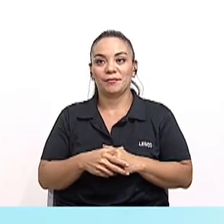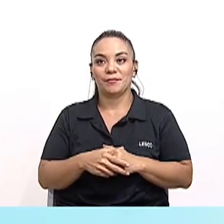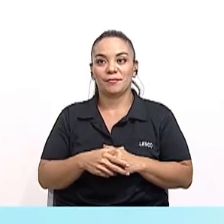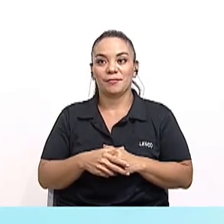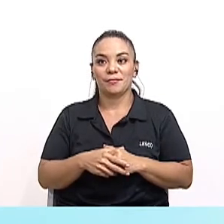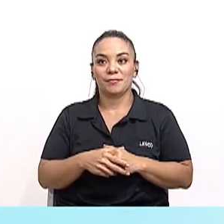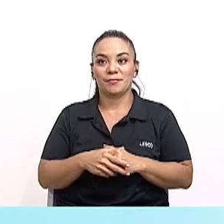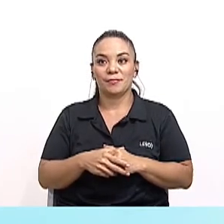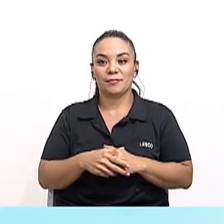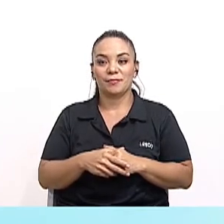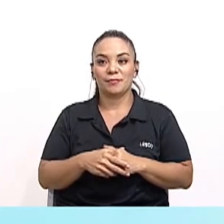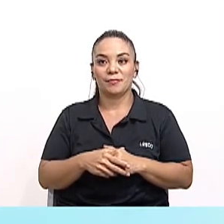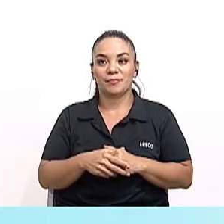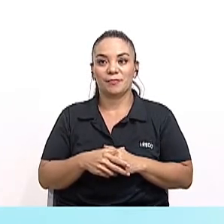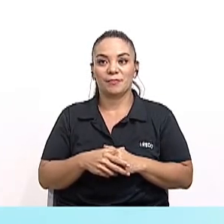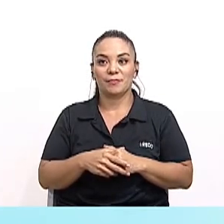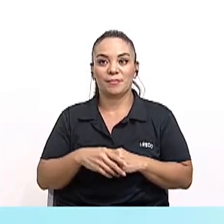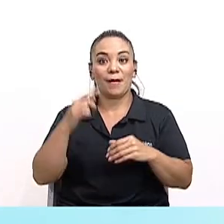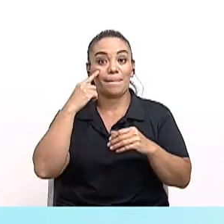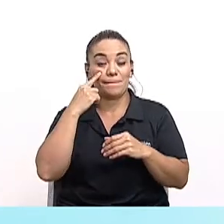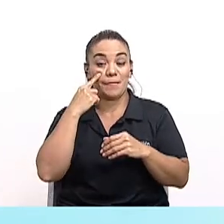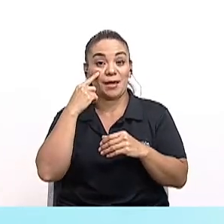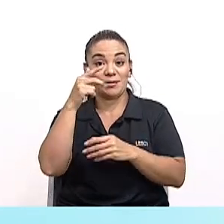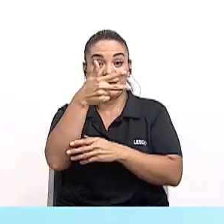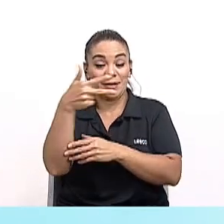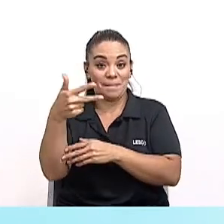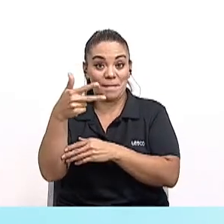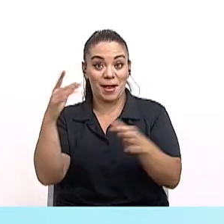A la hora de hacer así el triple enlace,